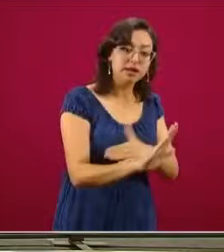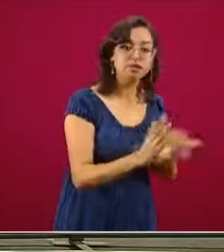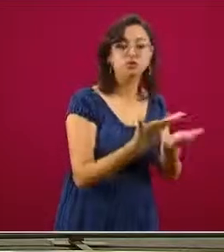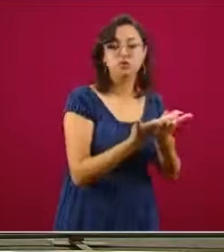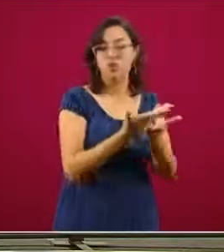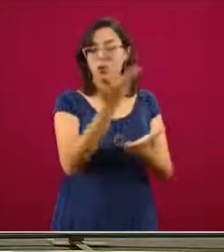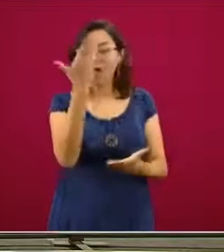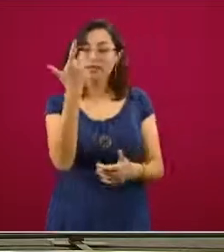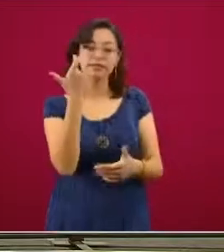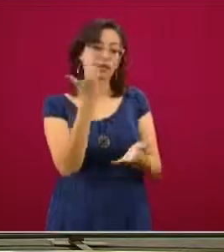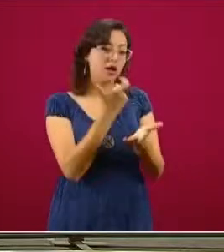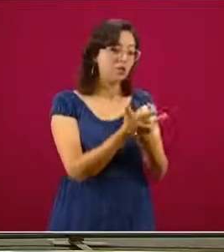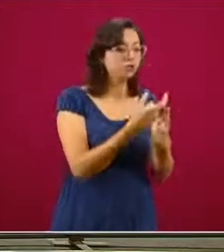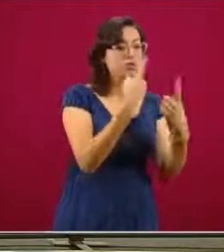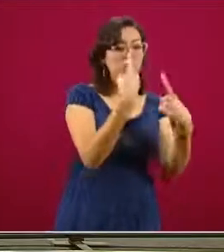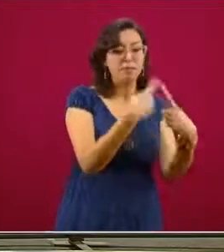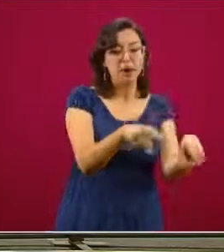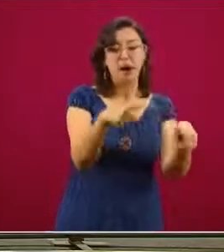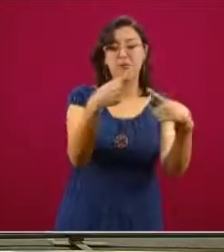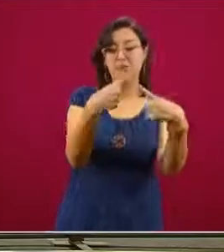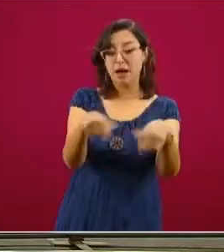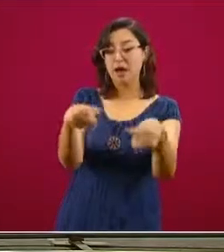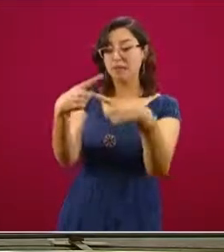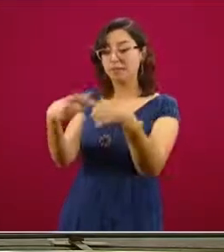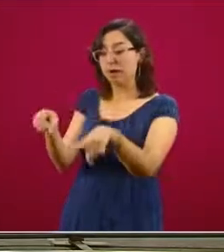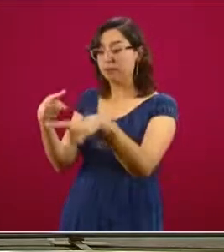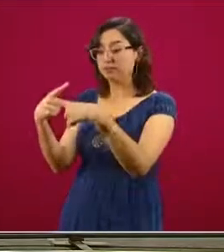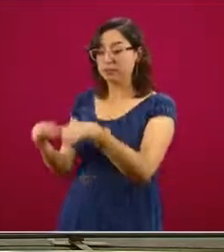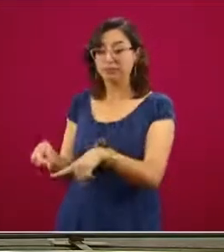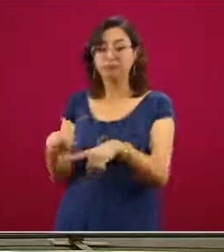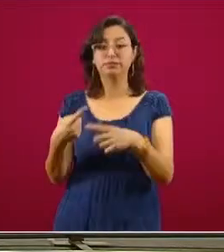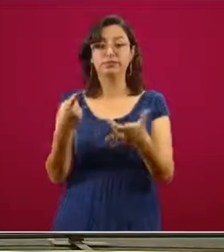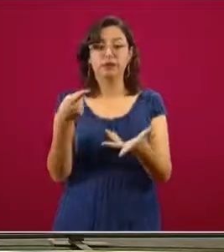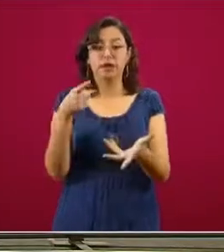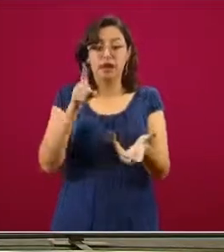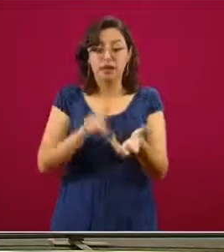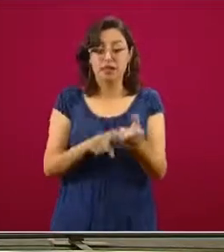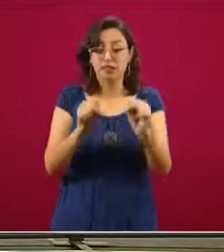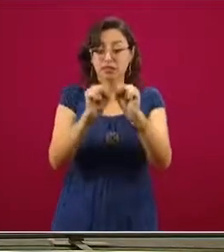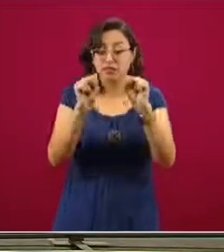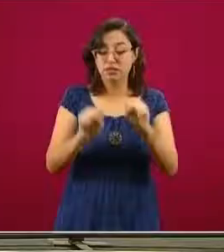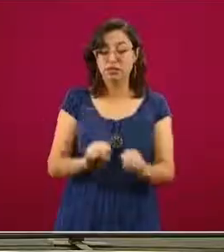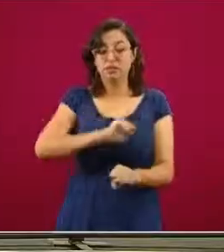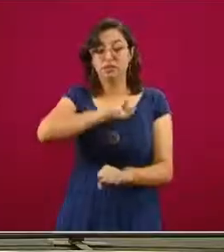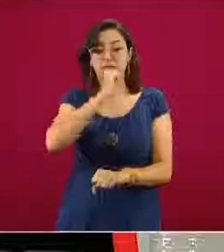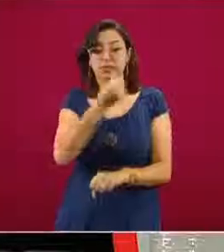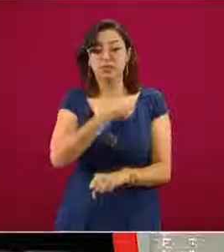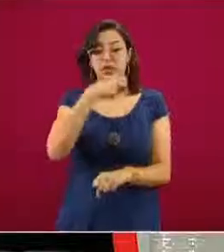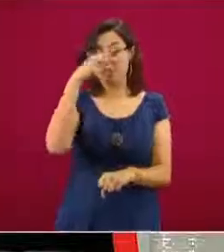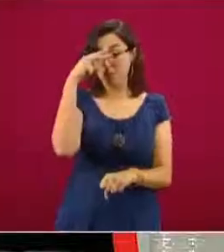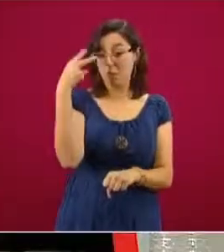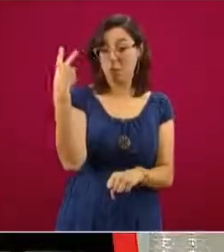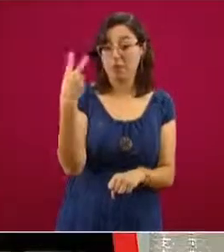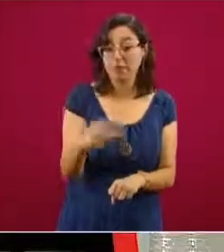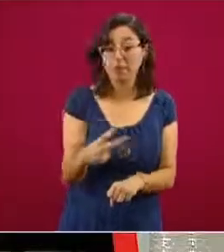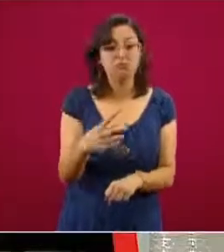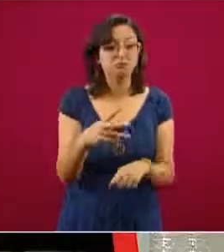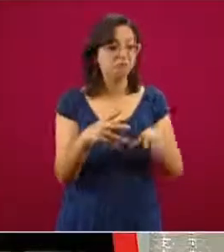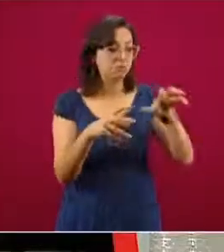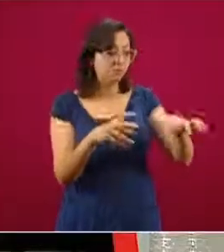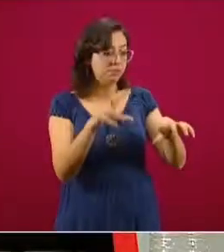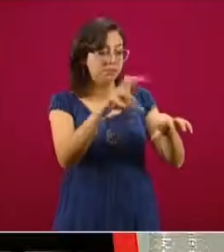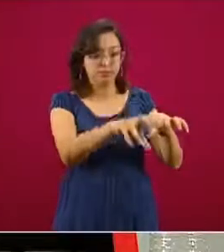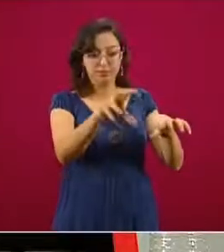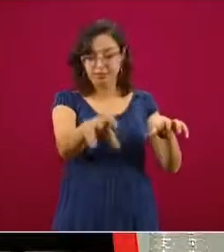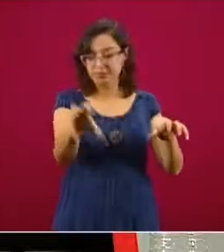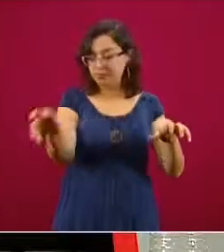etcétera. Eso significa la fragmentación del sistema de salud pública de México cuando lo hablamos de él. Entonces,